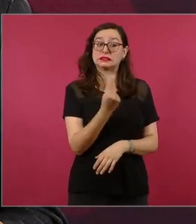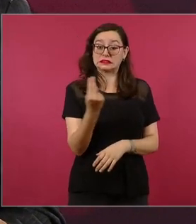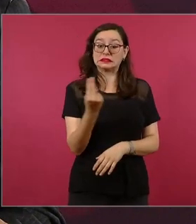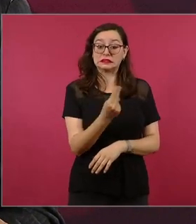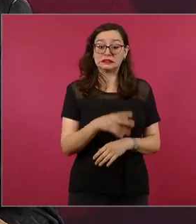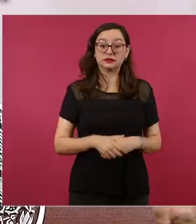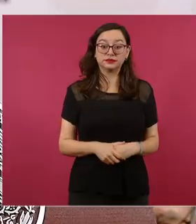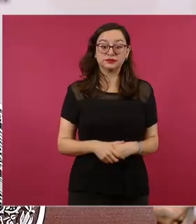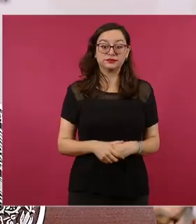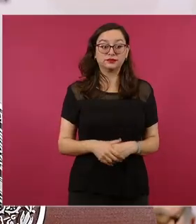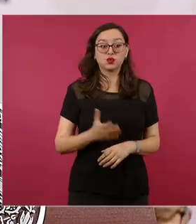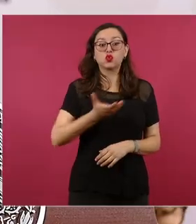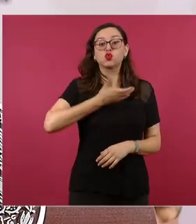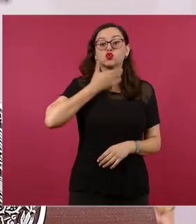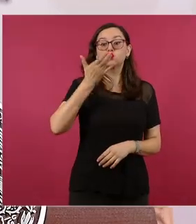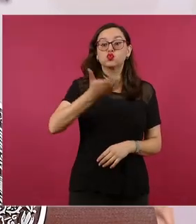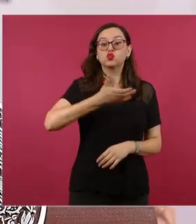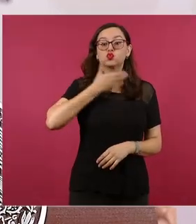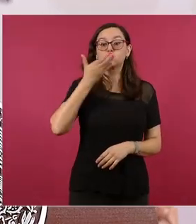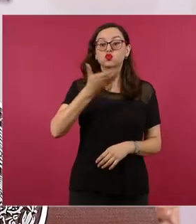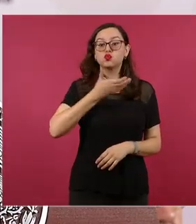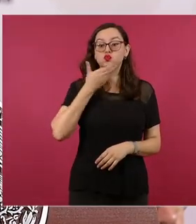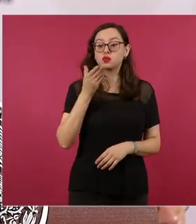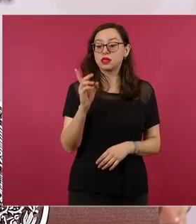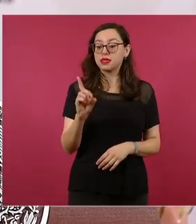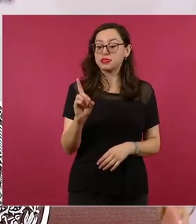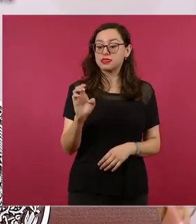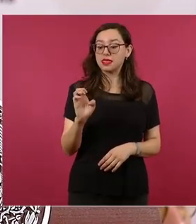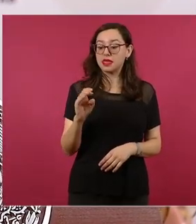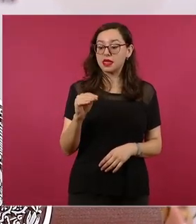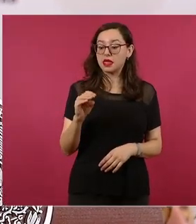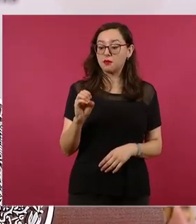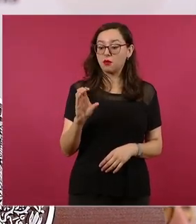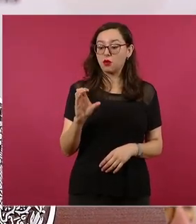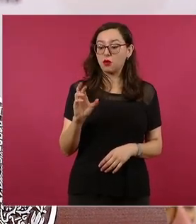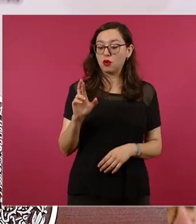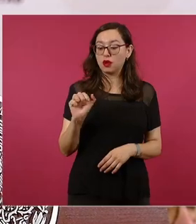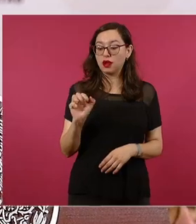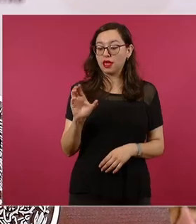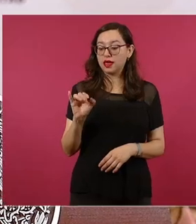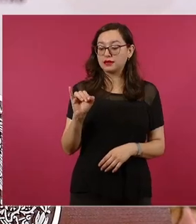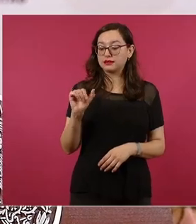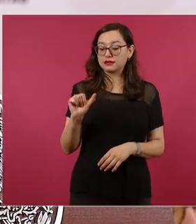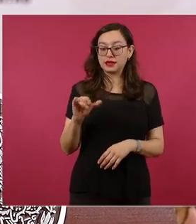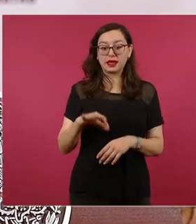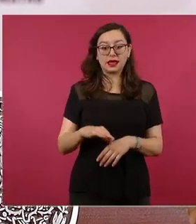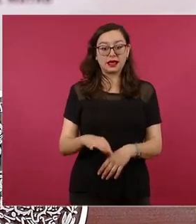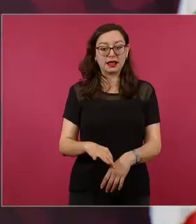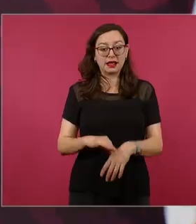a la democracia, en pocas palabras. O en una palabra, a la